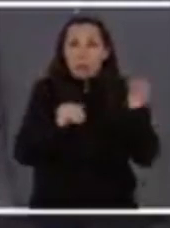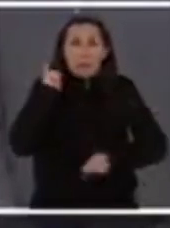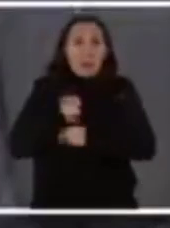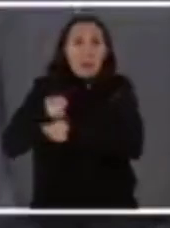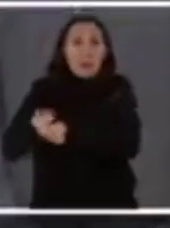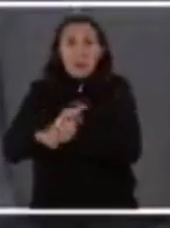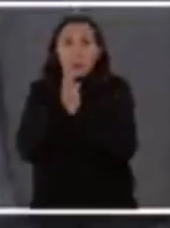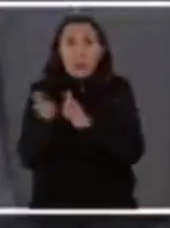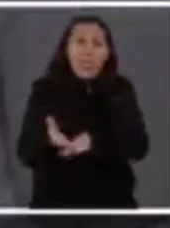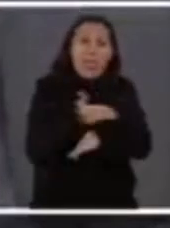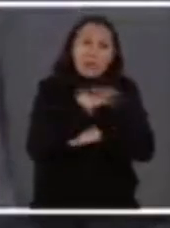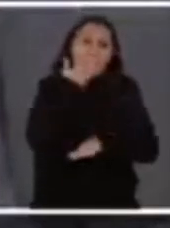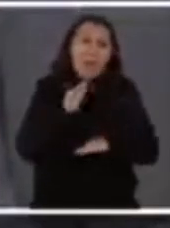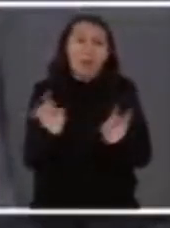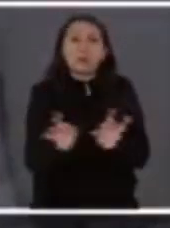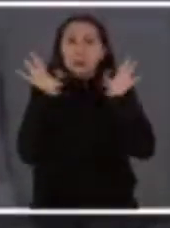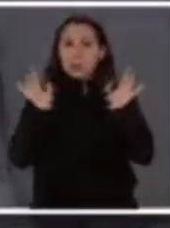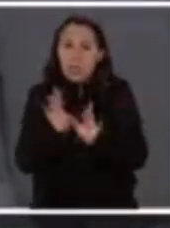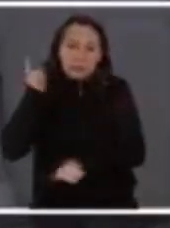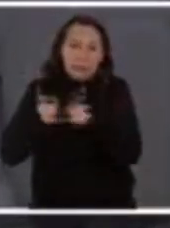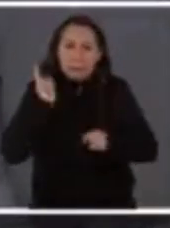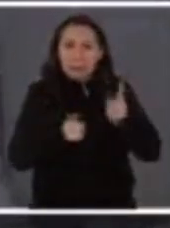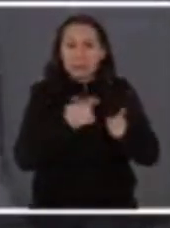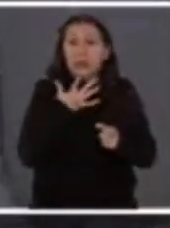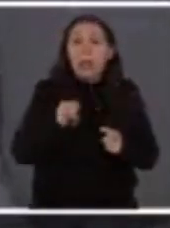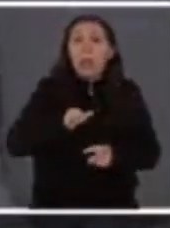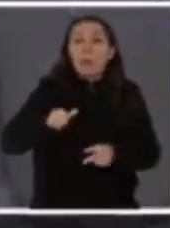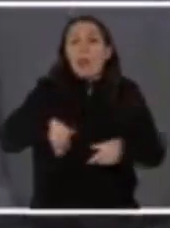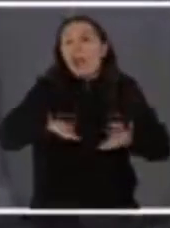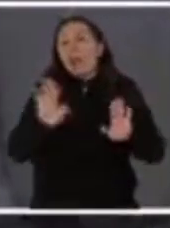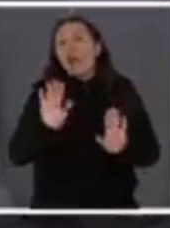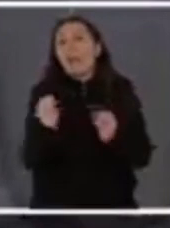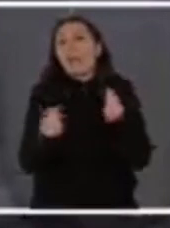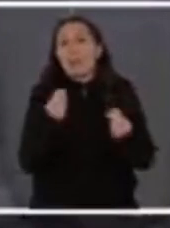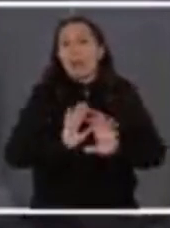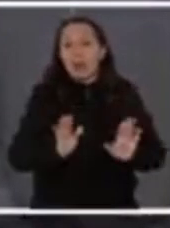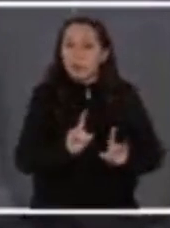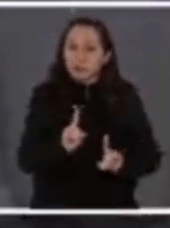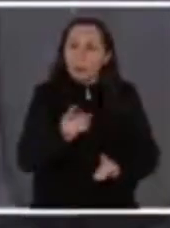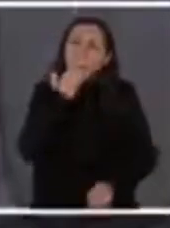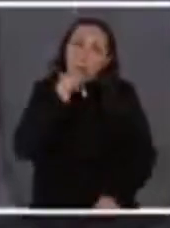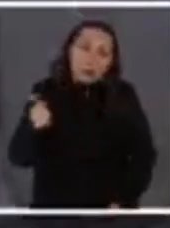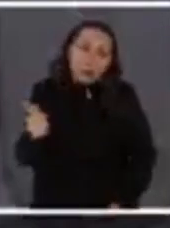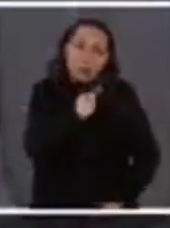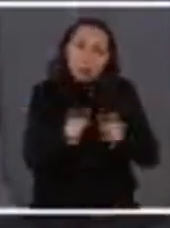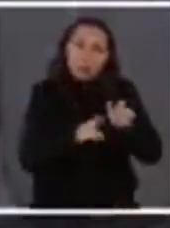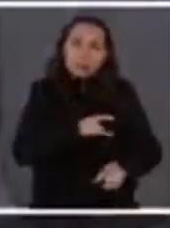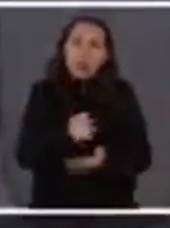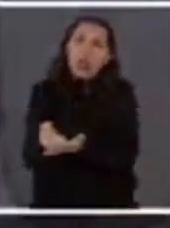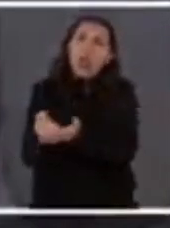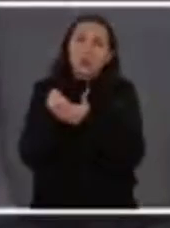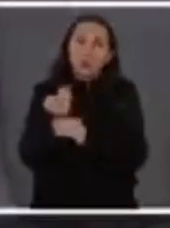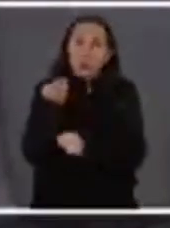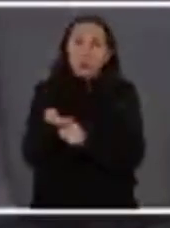las medidas que sean necesarias con anticipación, que de confiado. Así que en eso le pido a todos los chilenos y chilenas